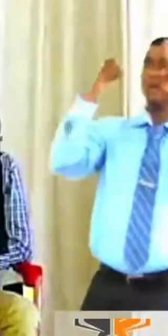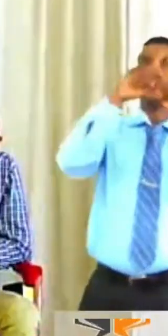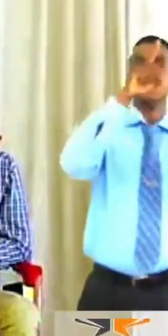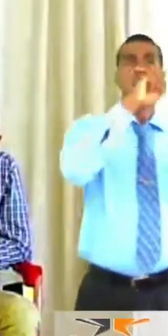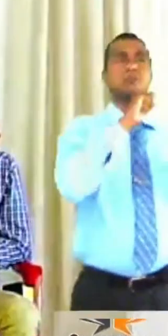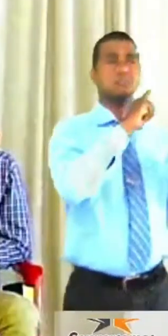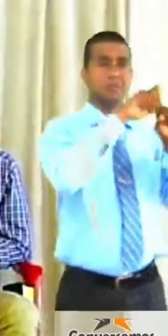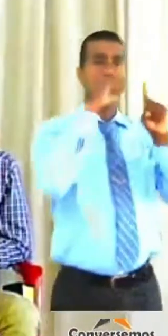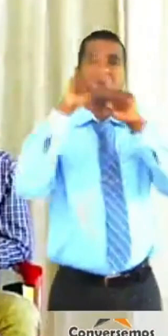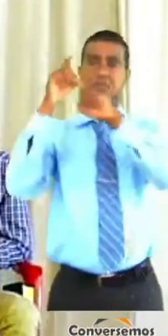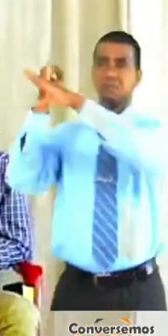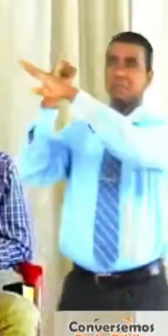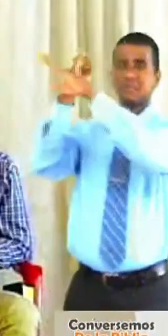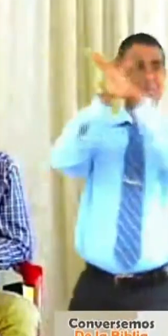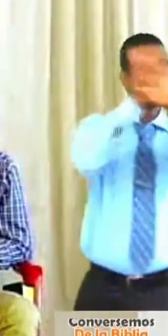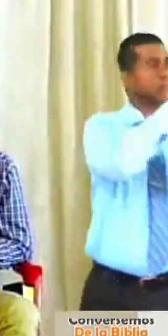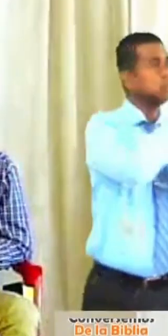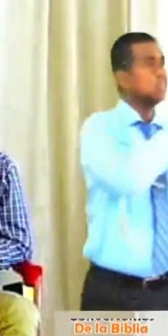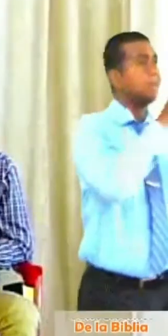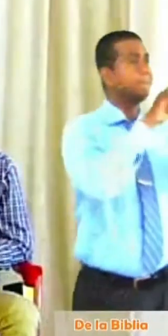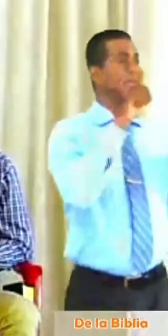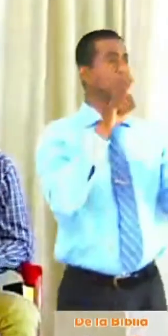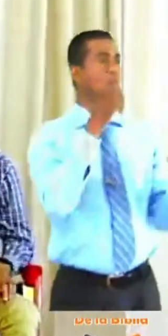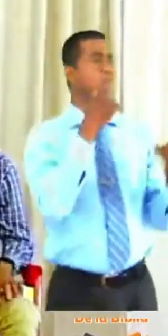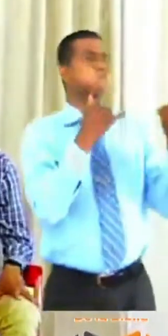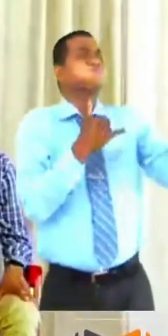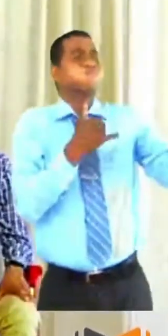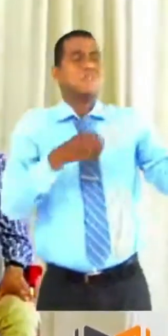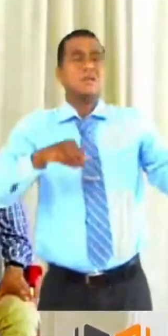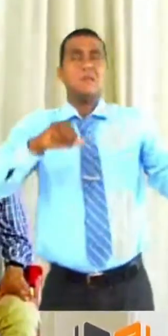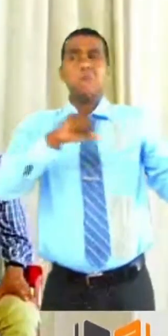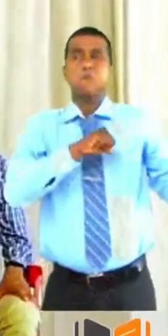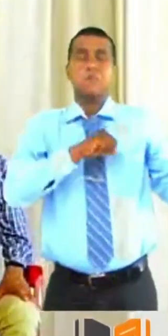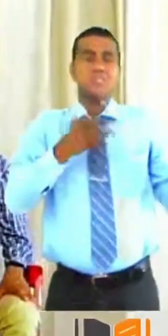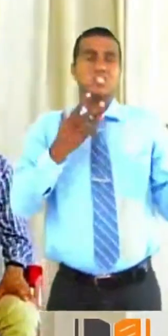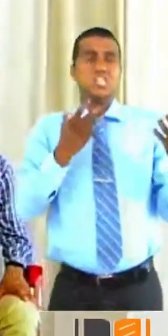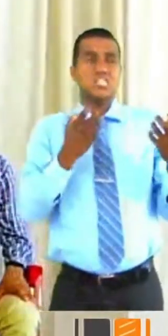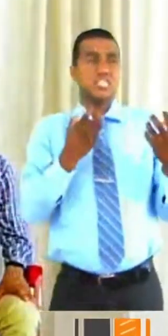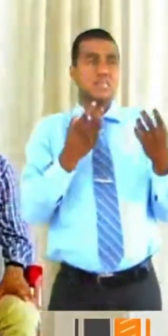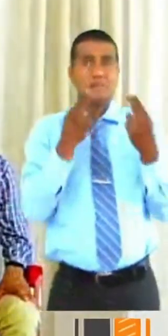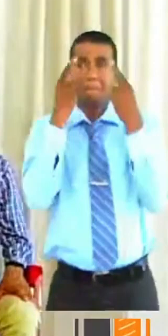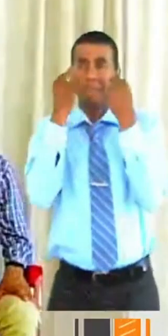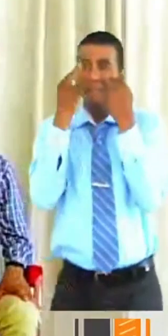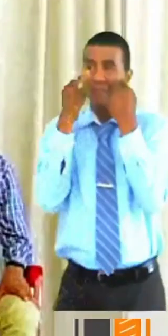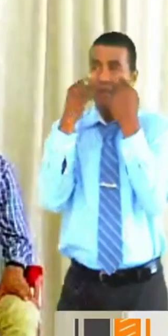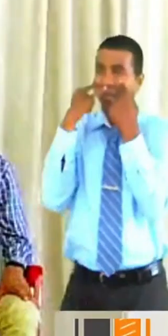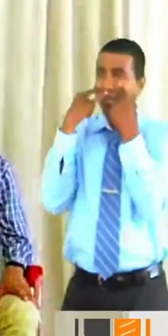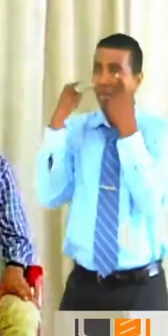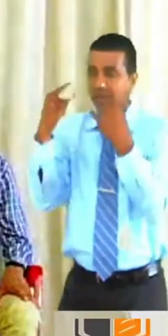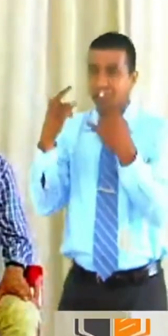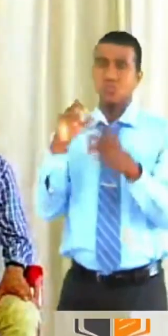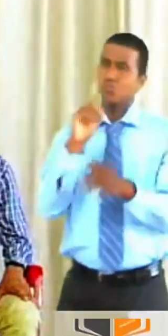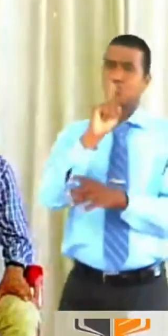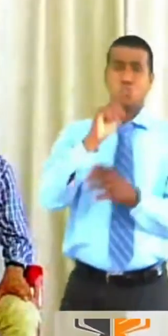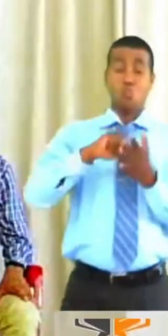teólogo! Pero en el fondo tienen deseo de ganancias, de economía. Hermano, guárdenos el Señor, guárdenos el